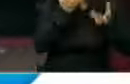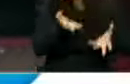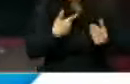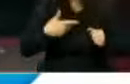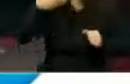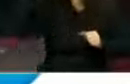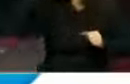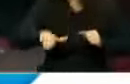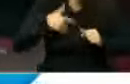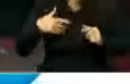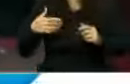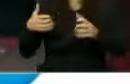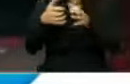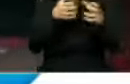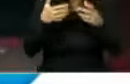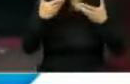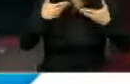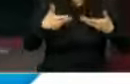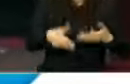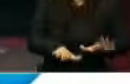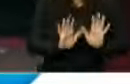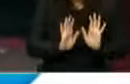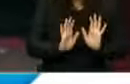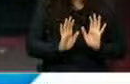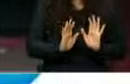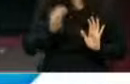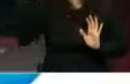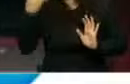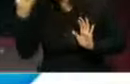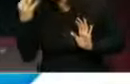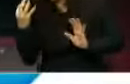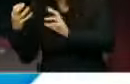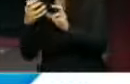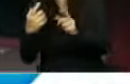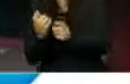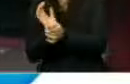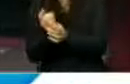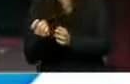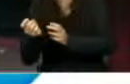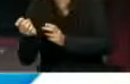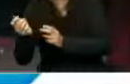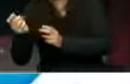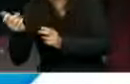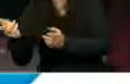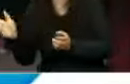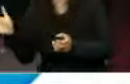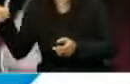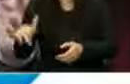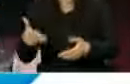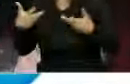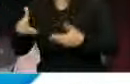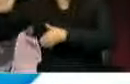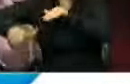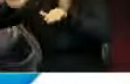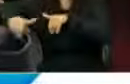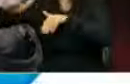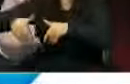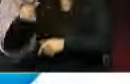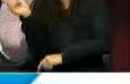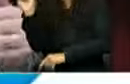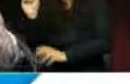decíamos a vos por el aire. Es un día de contrastes porque conocimos la noticia. Todavía no se formalizó, pero conocimos la noticia de que los